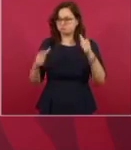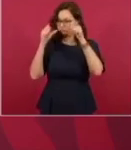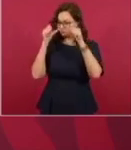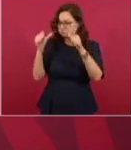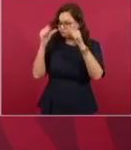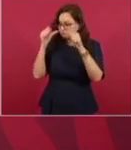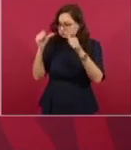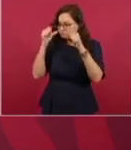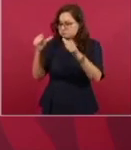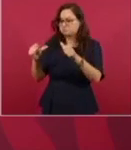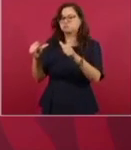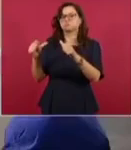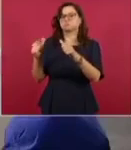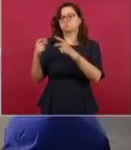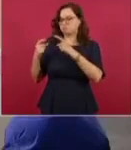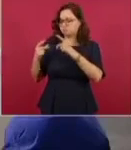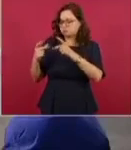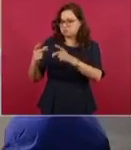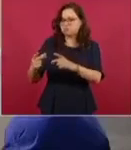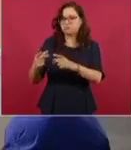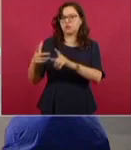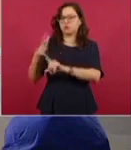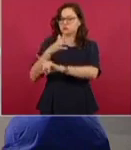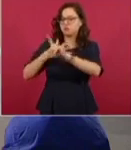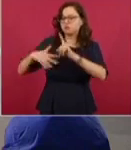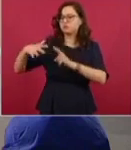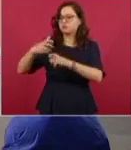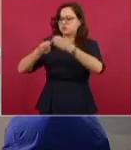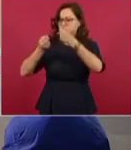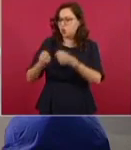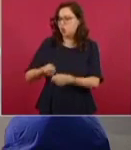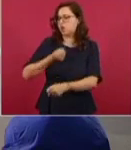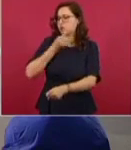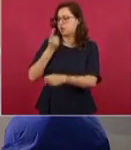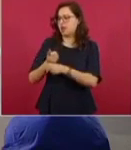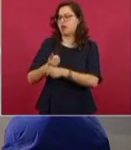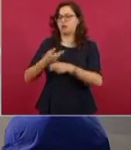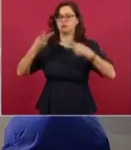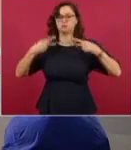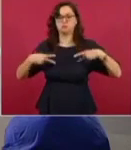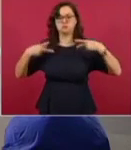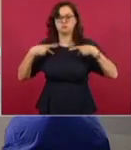seguridad, en este caso, para la gente